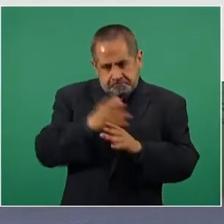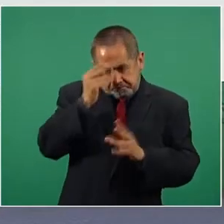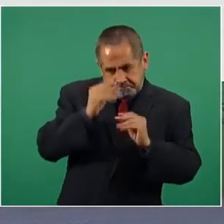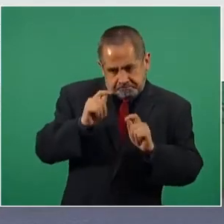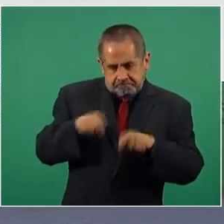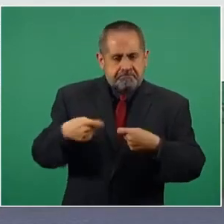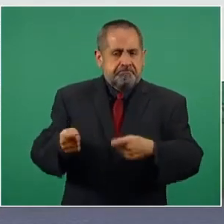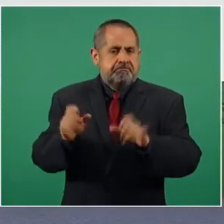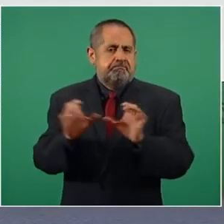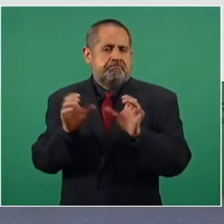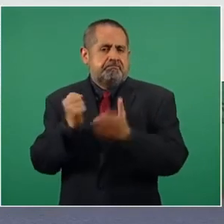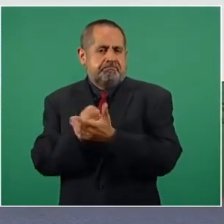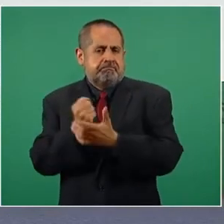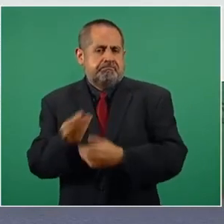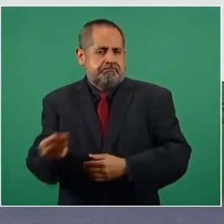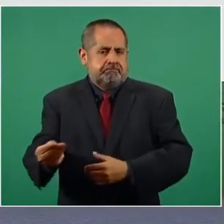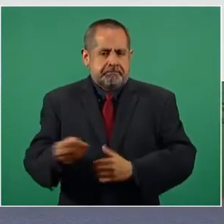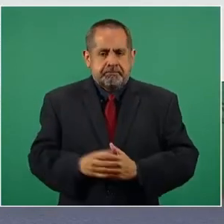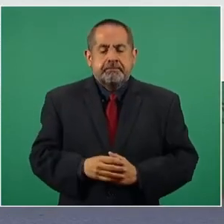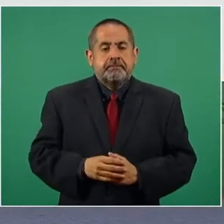actualmente